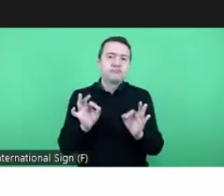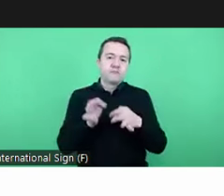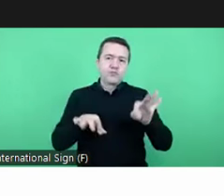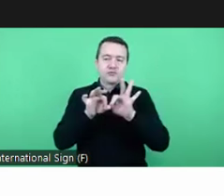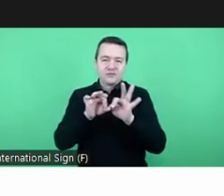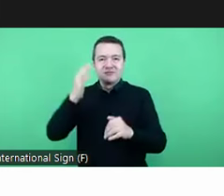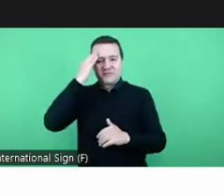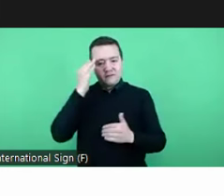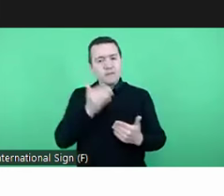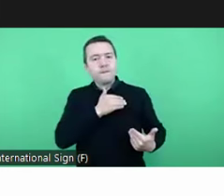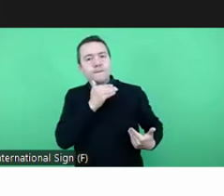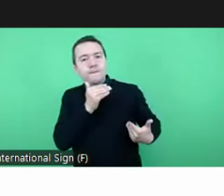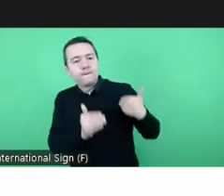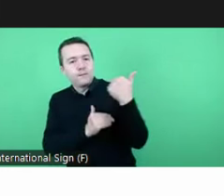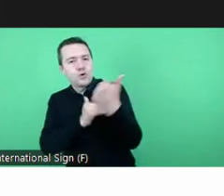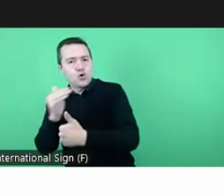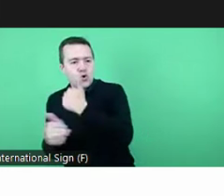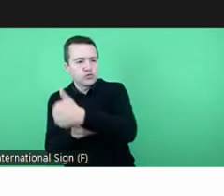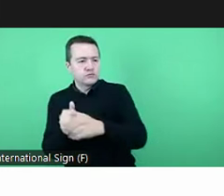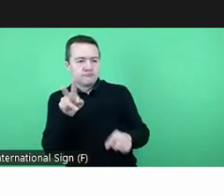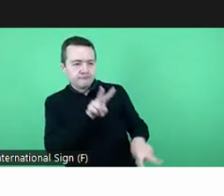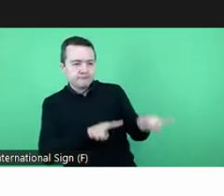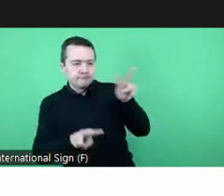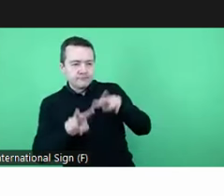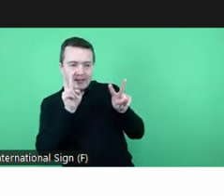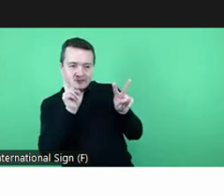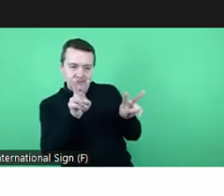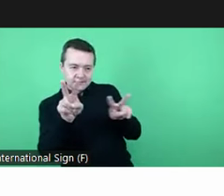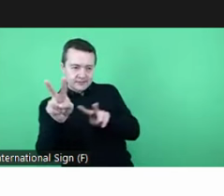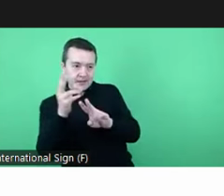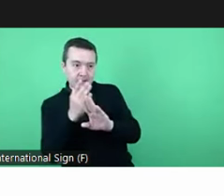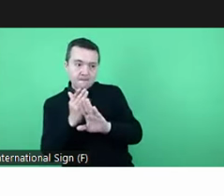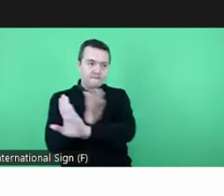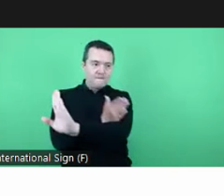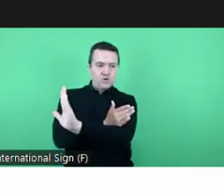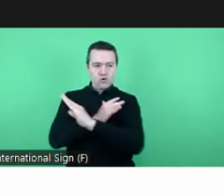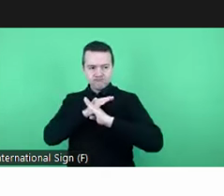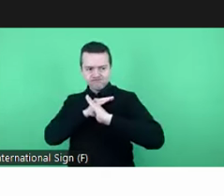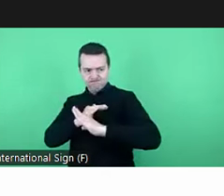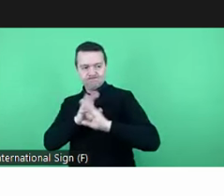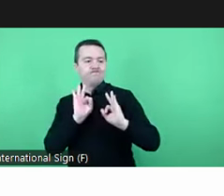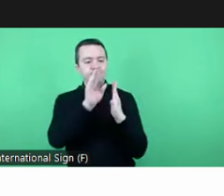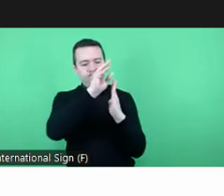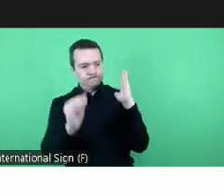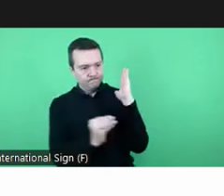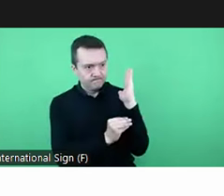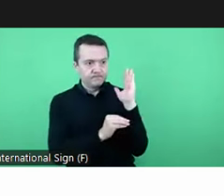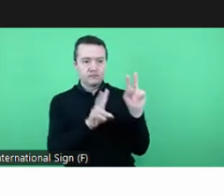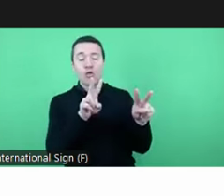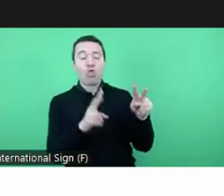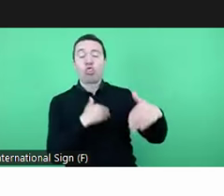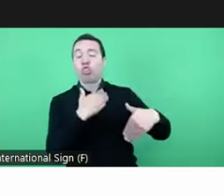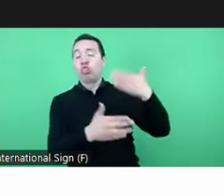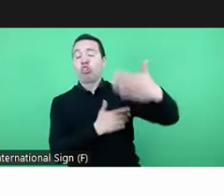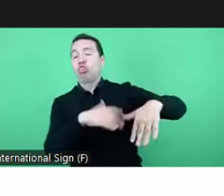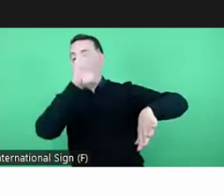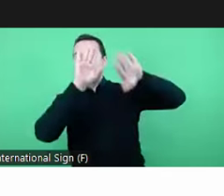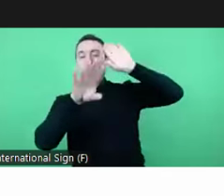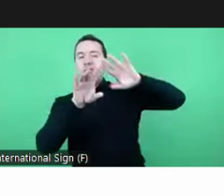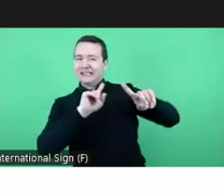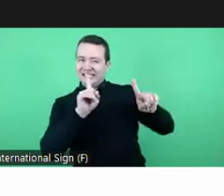inclusion process sistemáticos y that are menos more simbólicos. systematic and En este uh, sentido es que también como beforehand. comentaba, se está trabajando